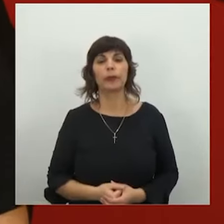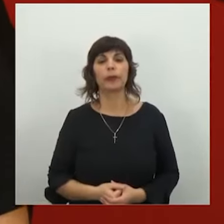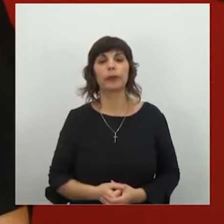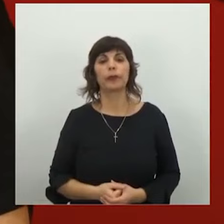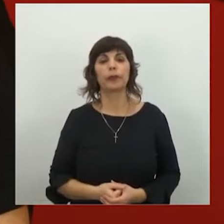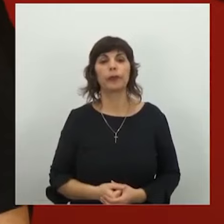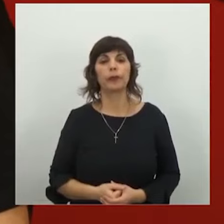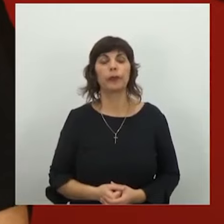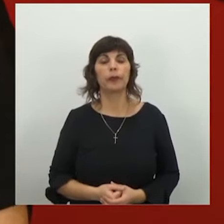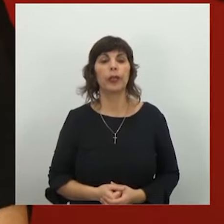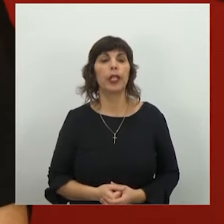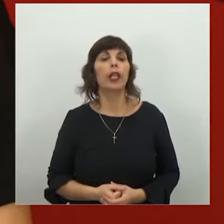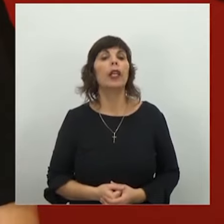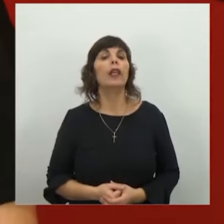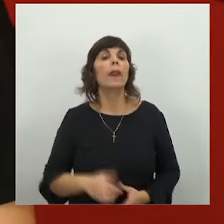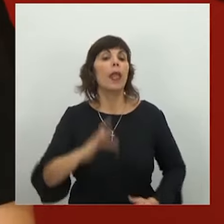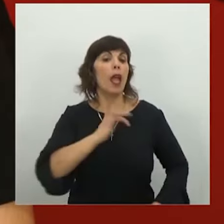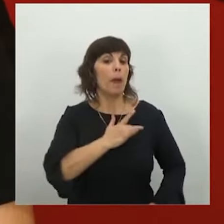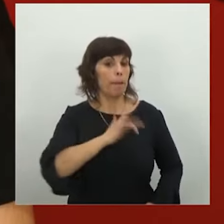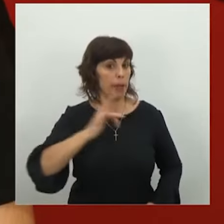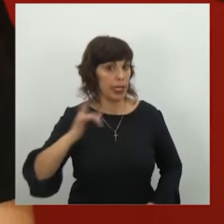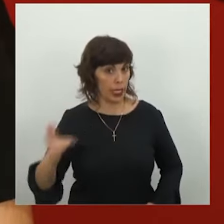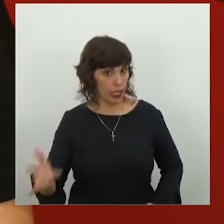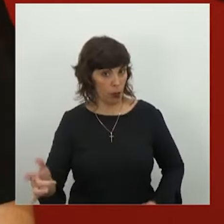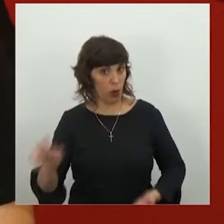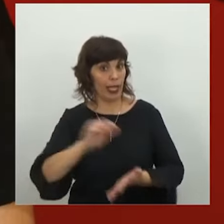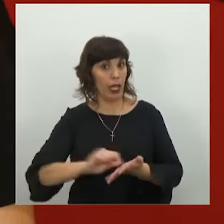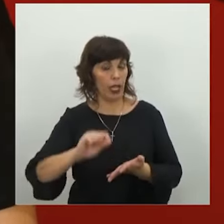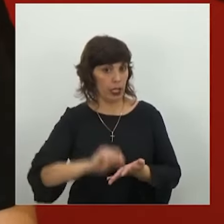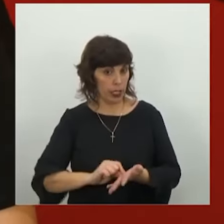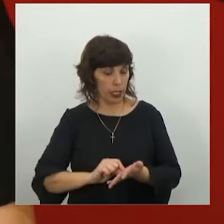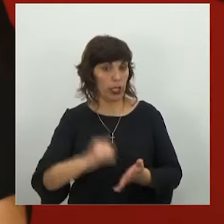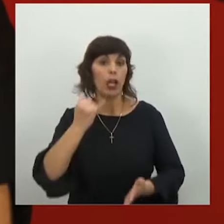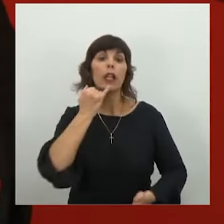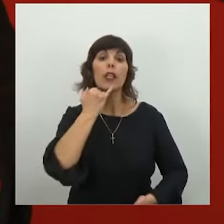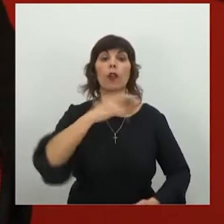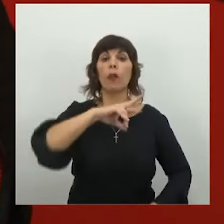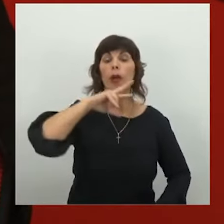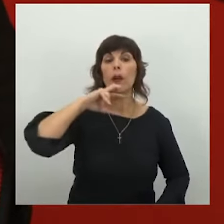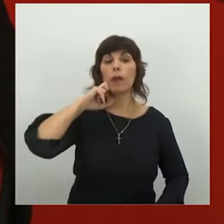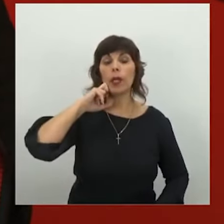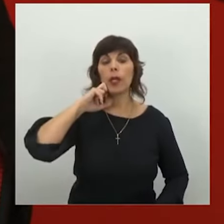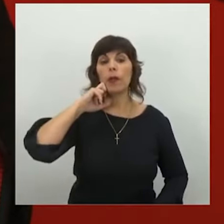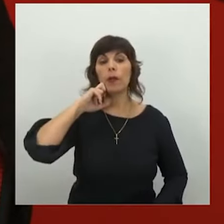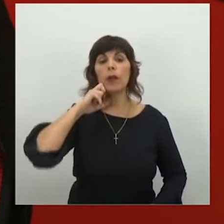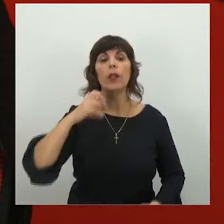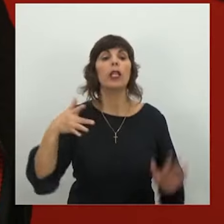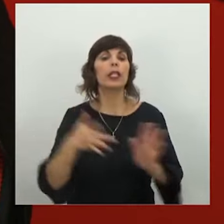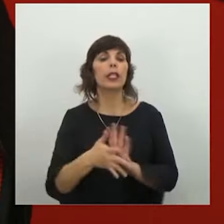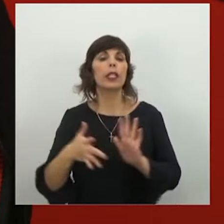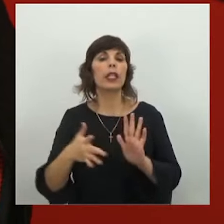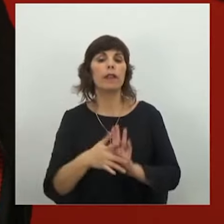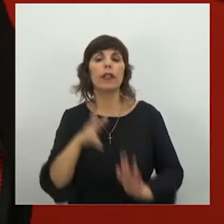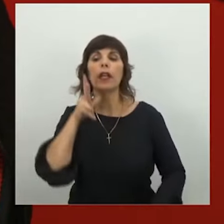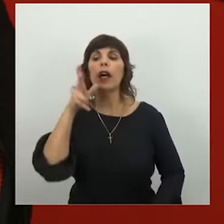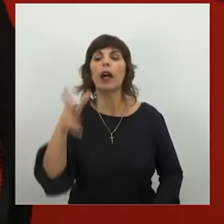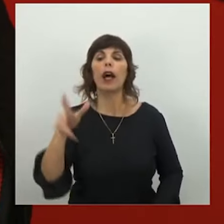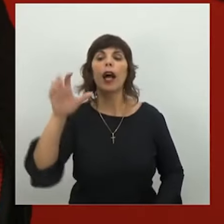en hebreo hay una palabra que se llama Chesed. Chesed. Aparece 241 veces en el Antiguo